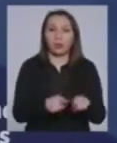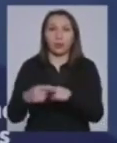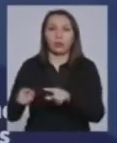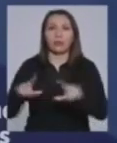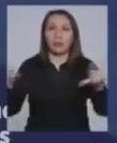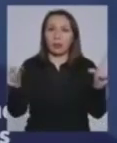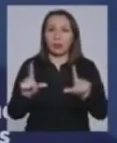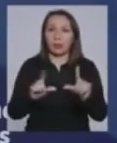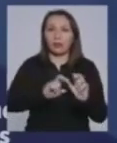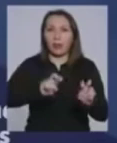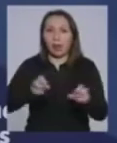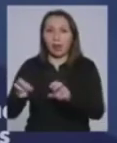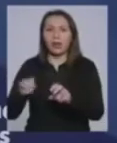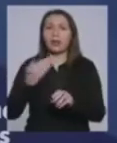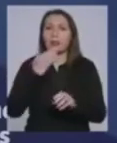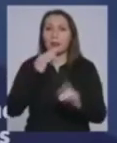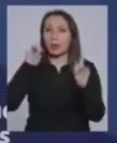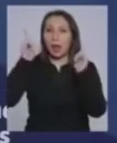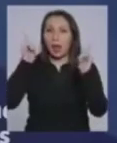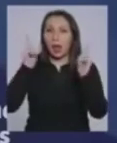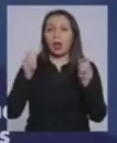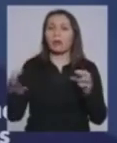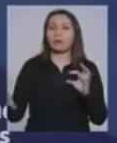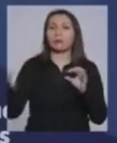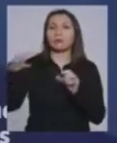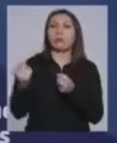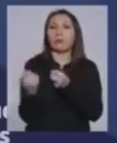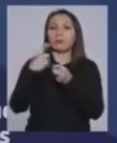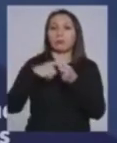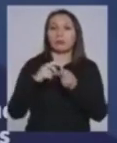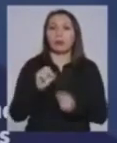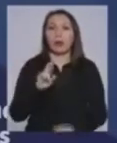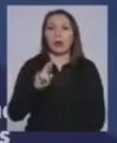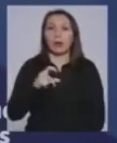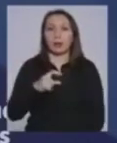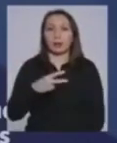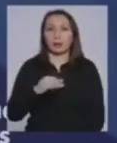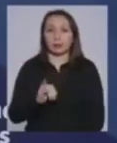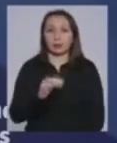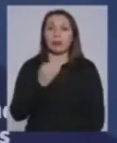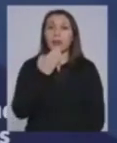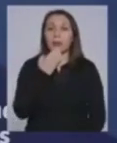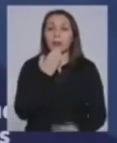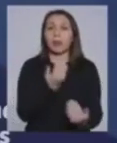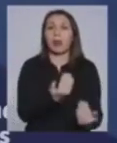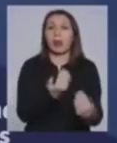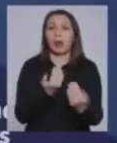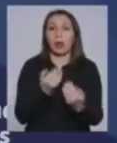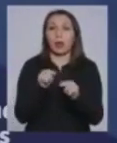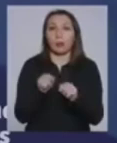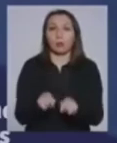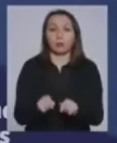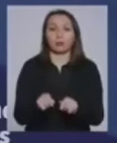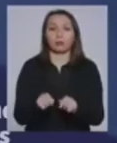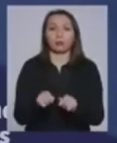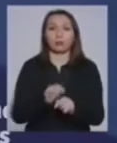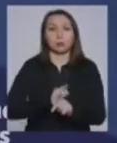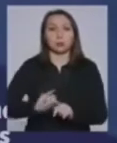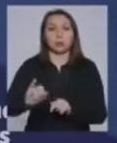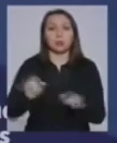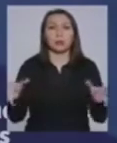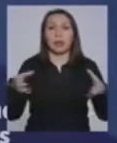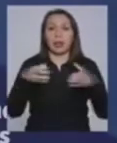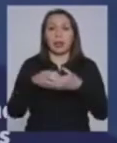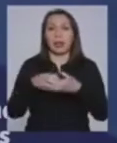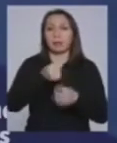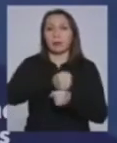de televisión y de las radios asociadas a Archi y con el apoyo incondicional de nuestro